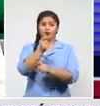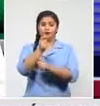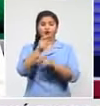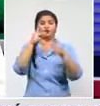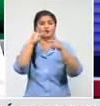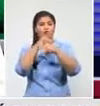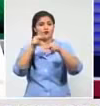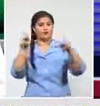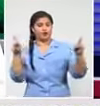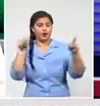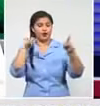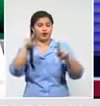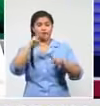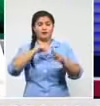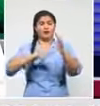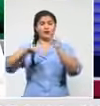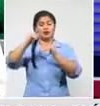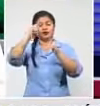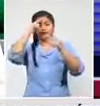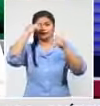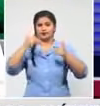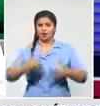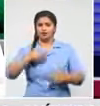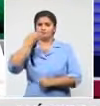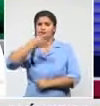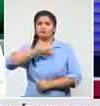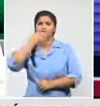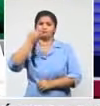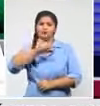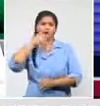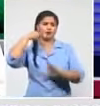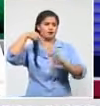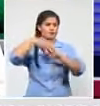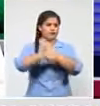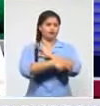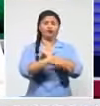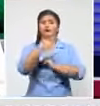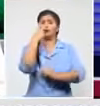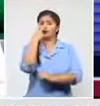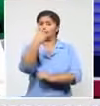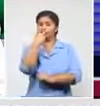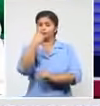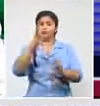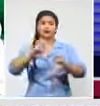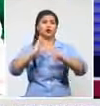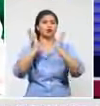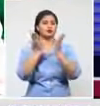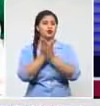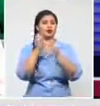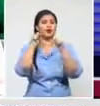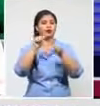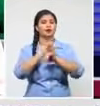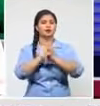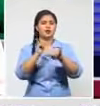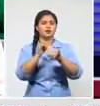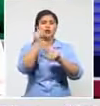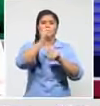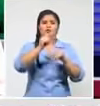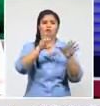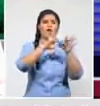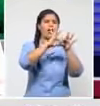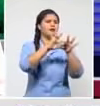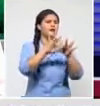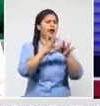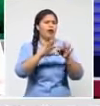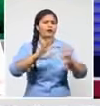nuestro ministerio, que atiende toda esta actividad de graves junto con un equipo y críticos